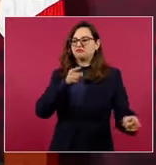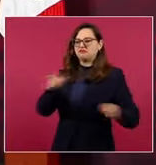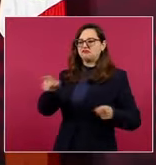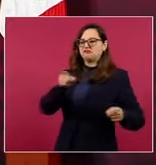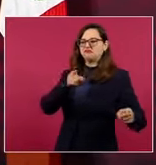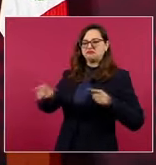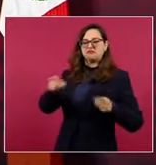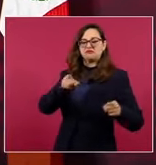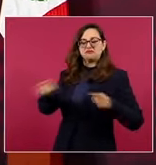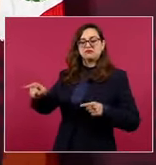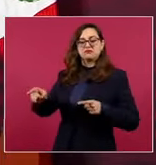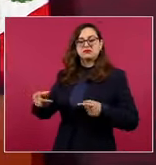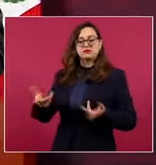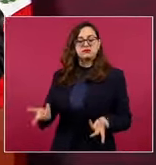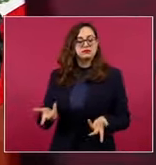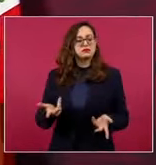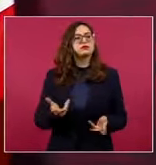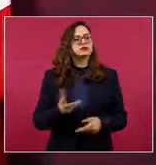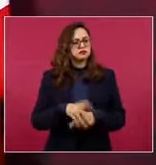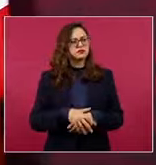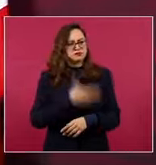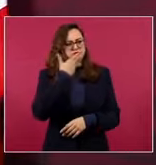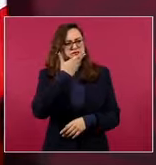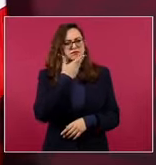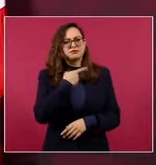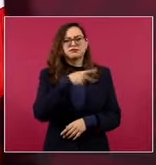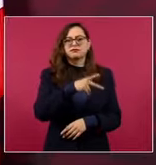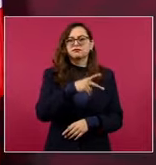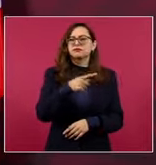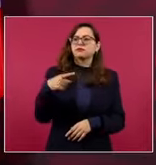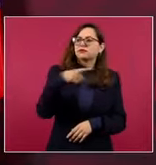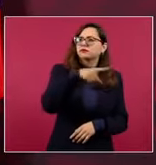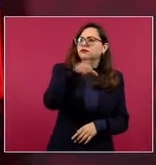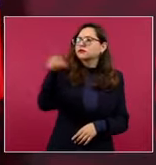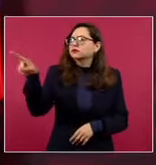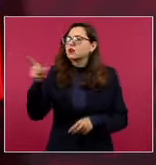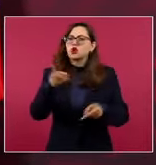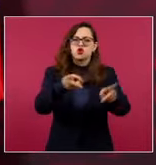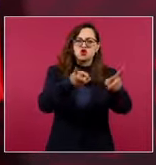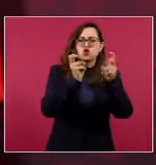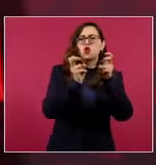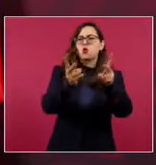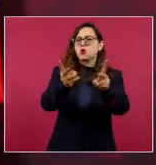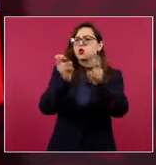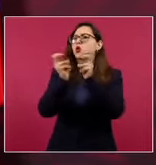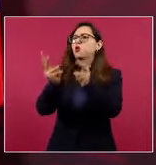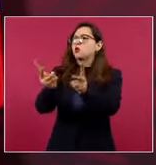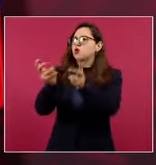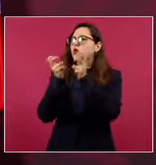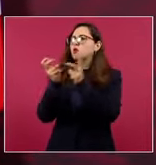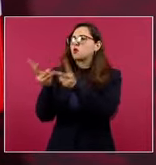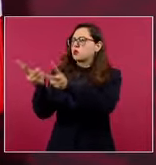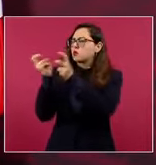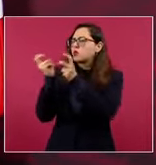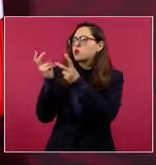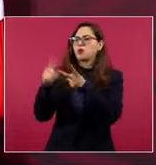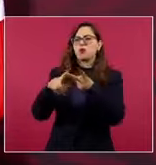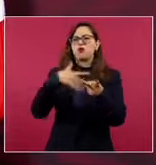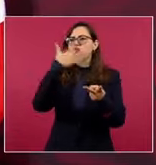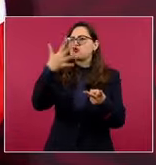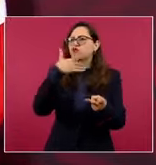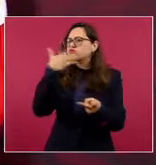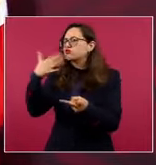o se quedan callados ante los robos, o se han quedado callados ante los robos, o ante la